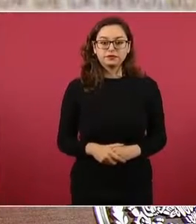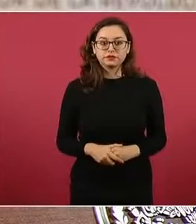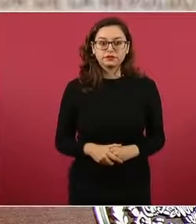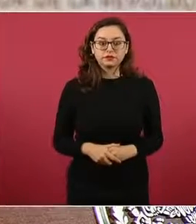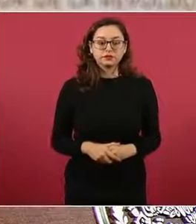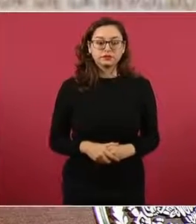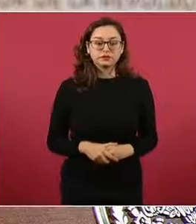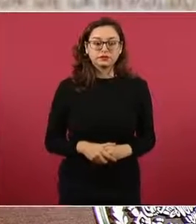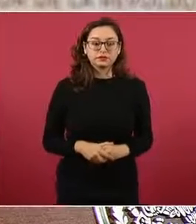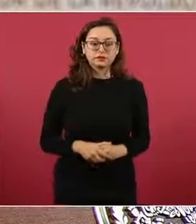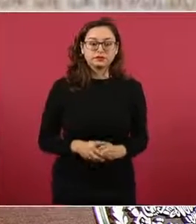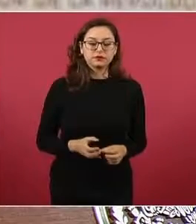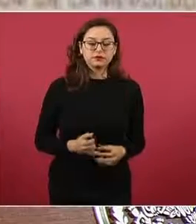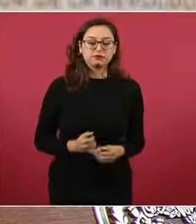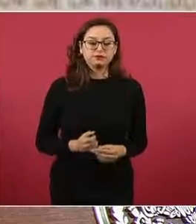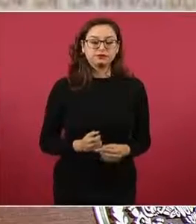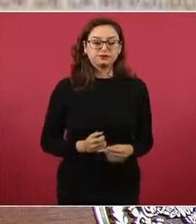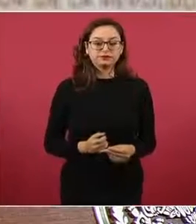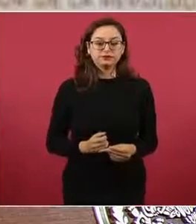Además,